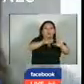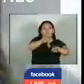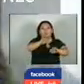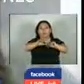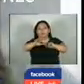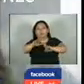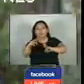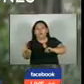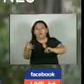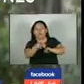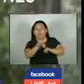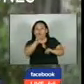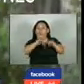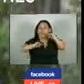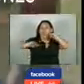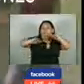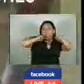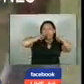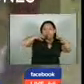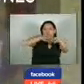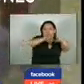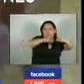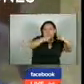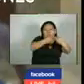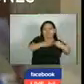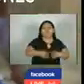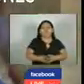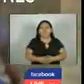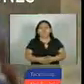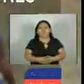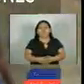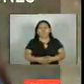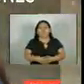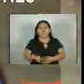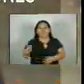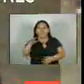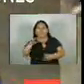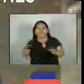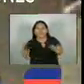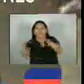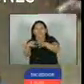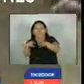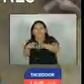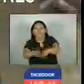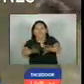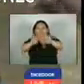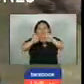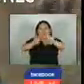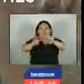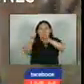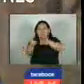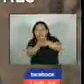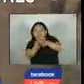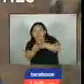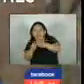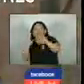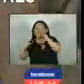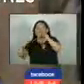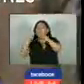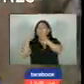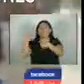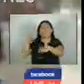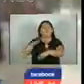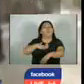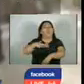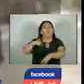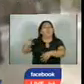fueron perfilados como cabecillas. Nueve sillas de la principal estructura criminal en el país que se encuentran en manos de la